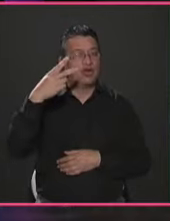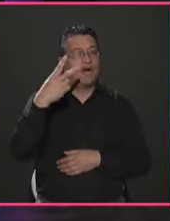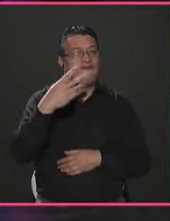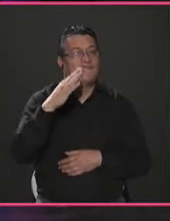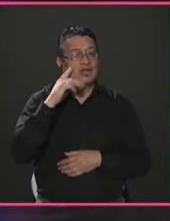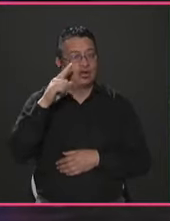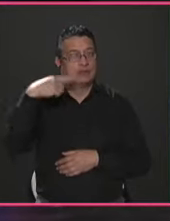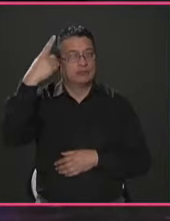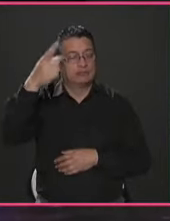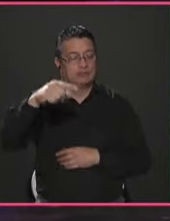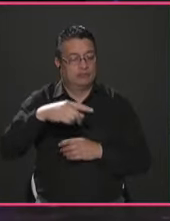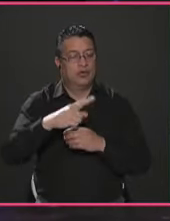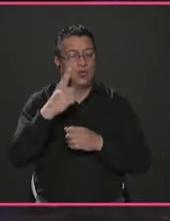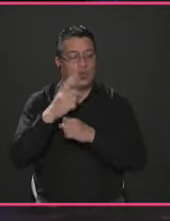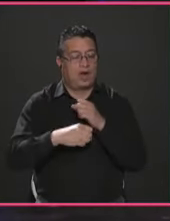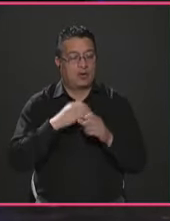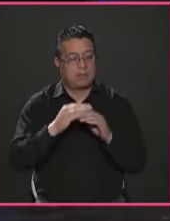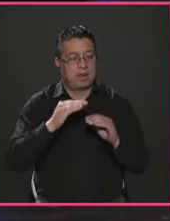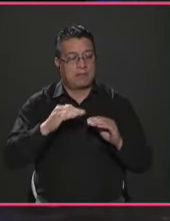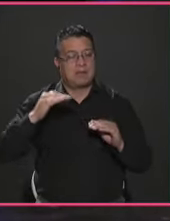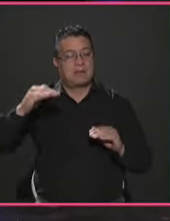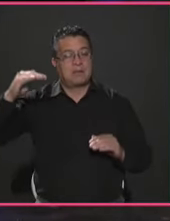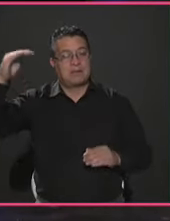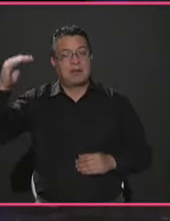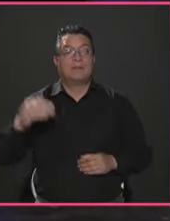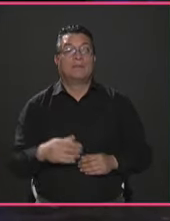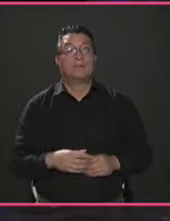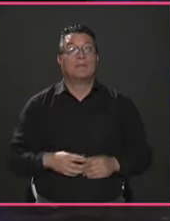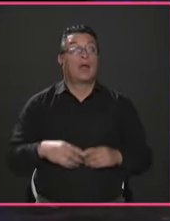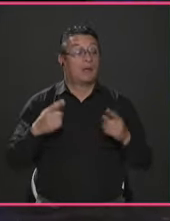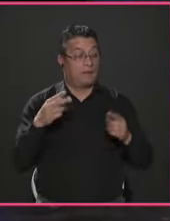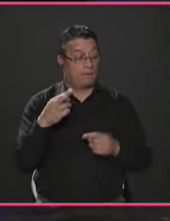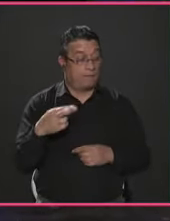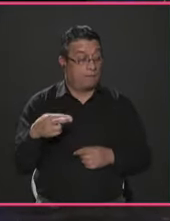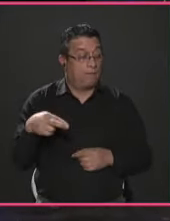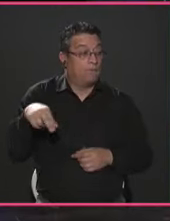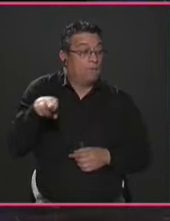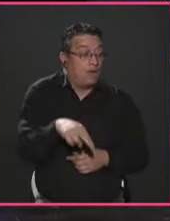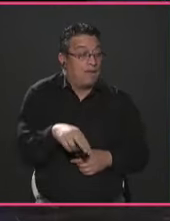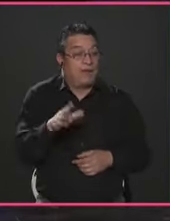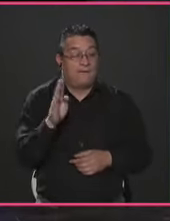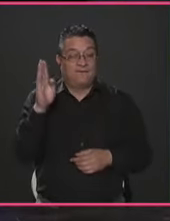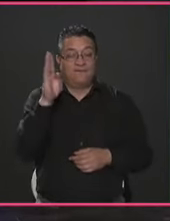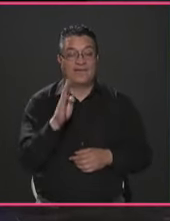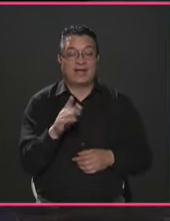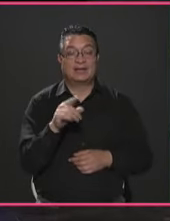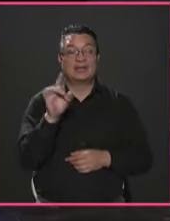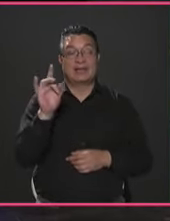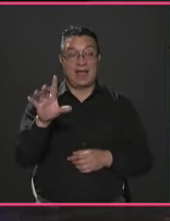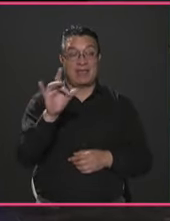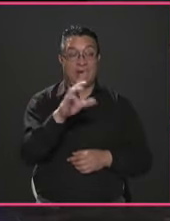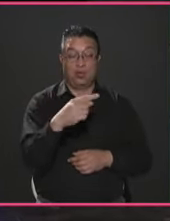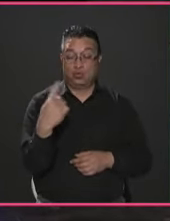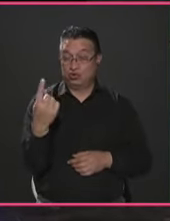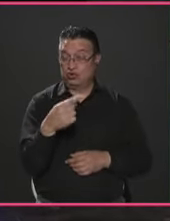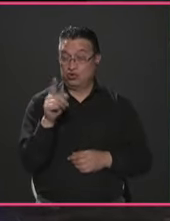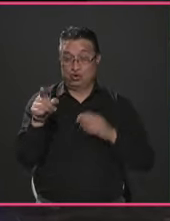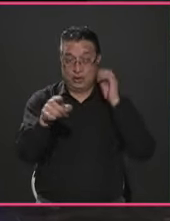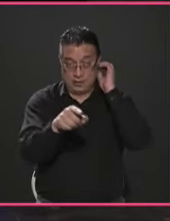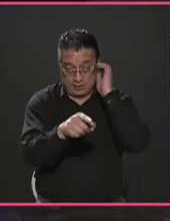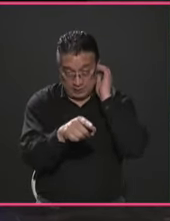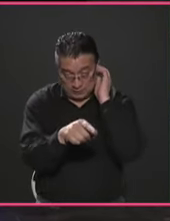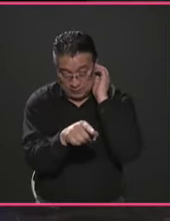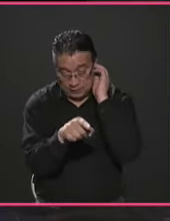por año pero volviendo a la base cada uno de los que estamos presentes y los que